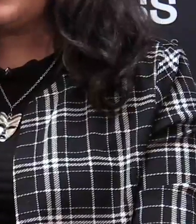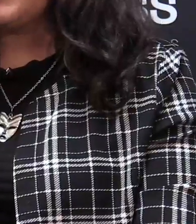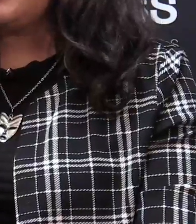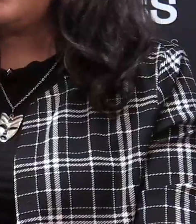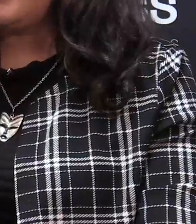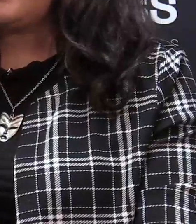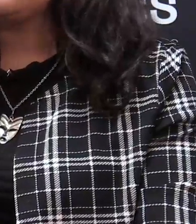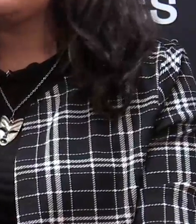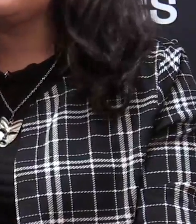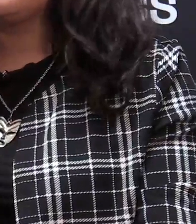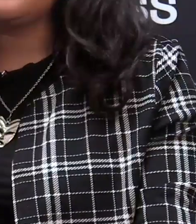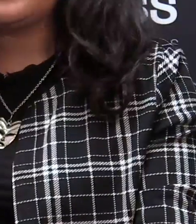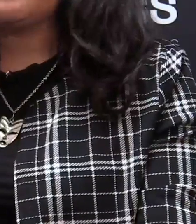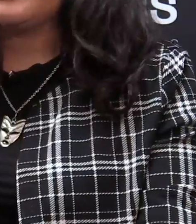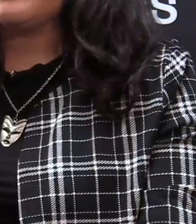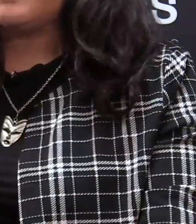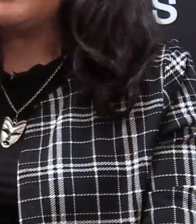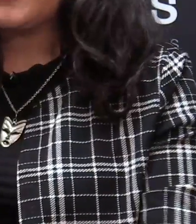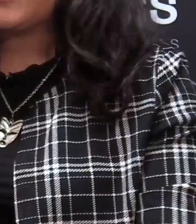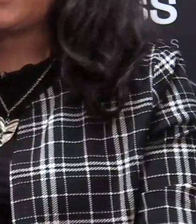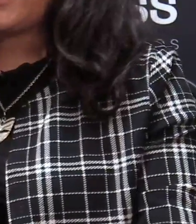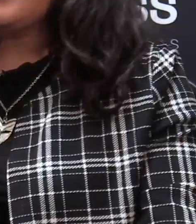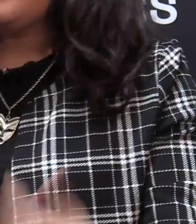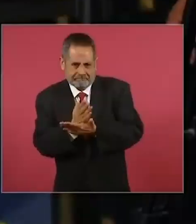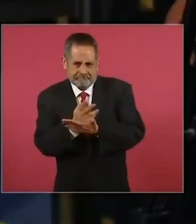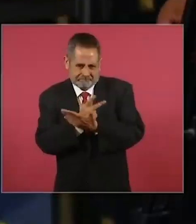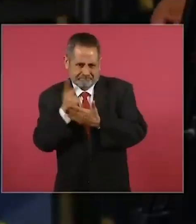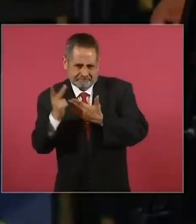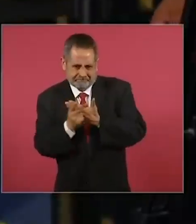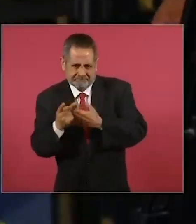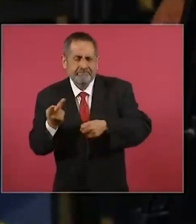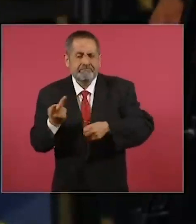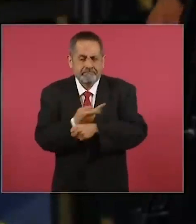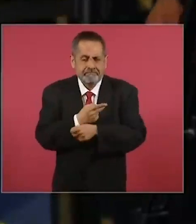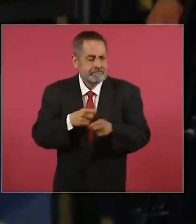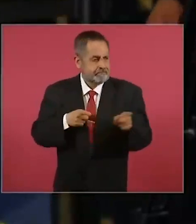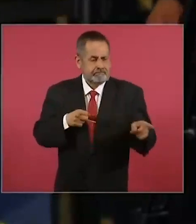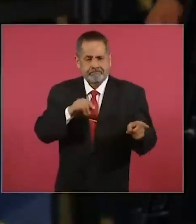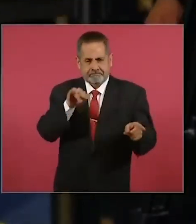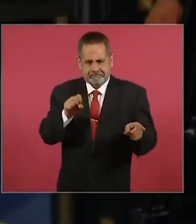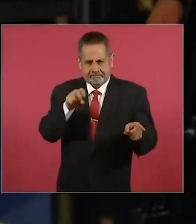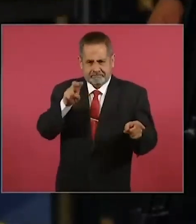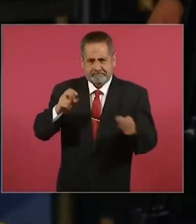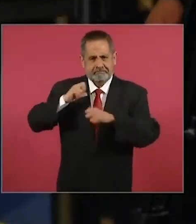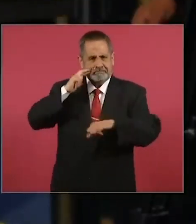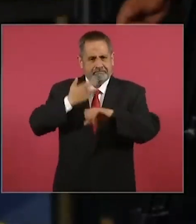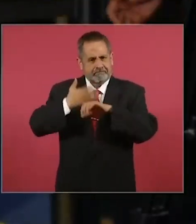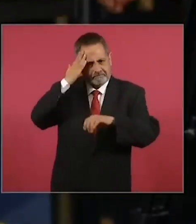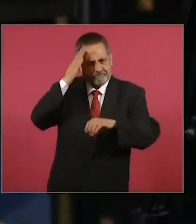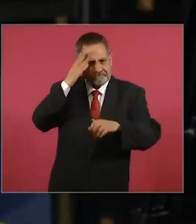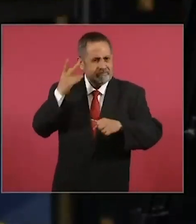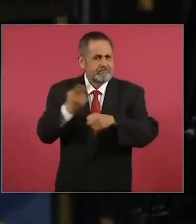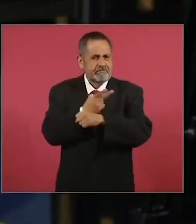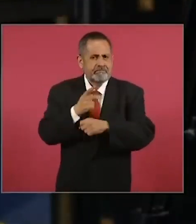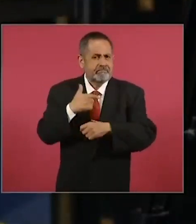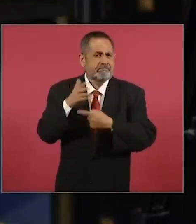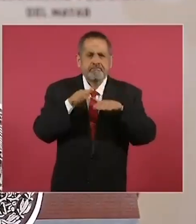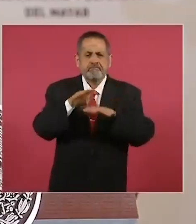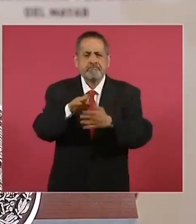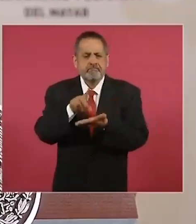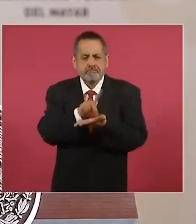al presidente sobre una cosa en específico que era, no sé si recuerdes que cuando pasó todo lo de la pandemia y